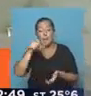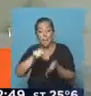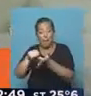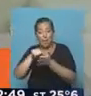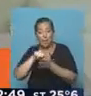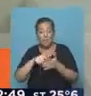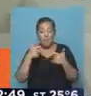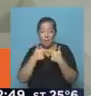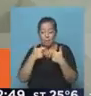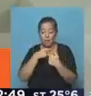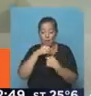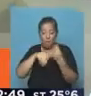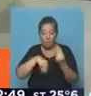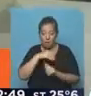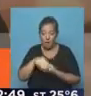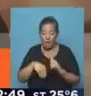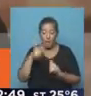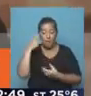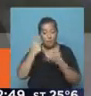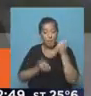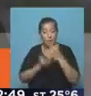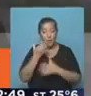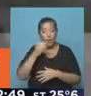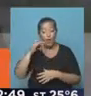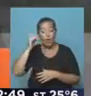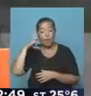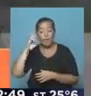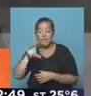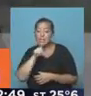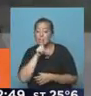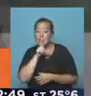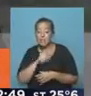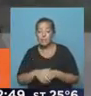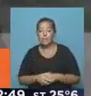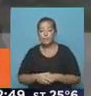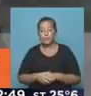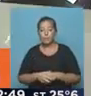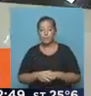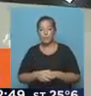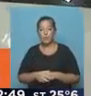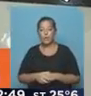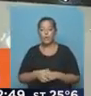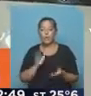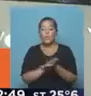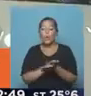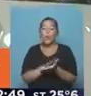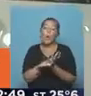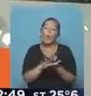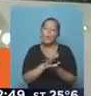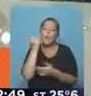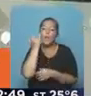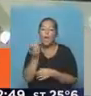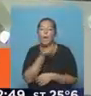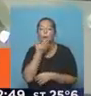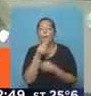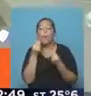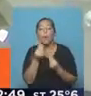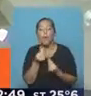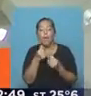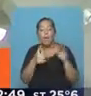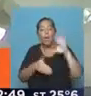familiar una empresa familiar claro creada por Norberto de brech una relación a la corrupción y lo que hablamos de Por qué en este